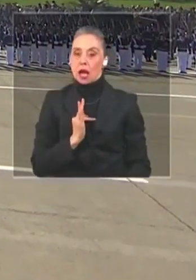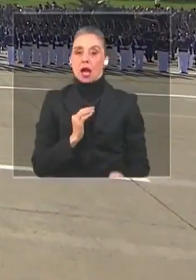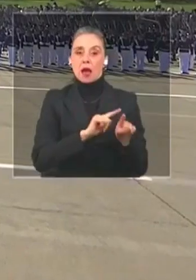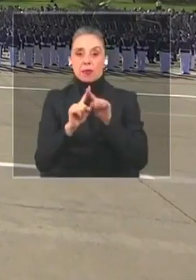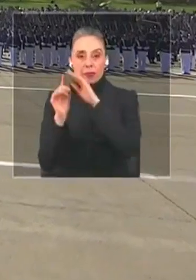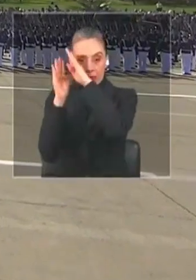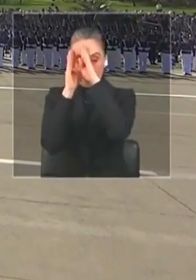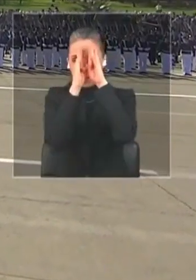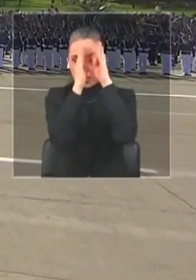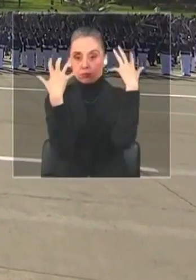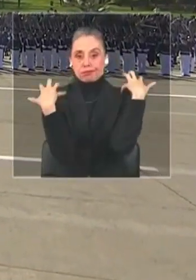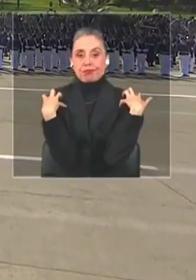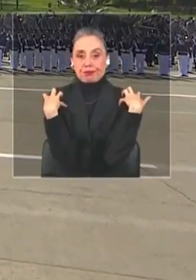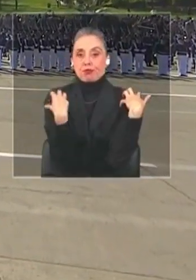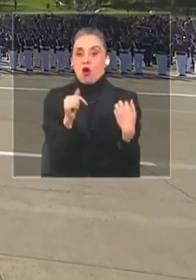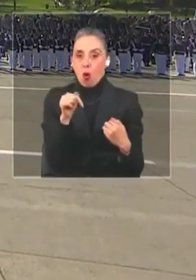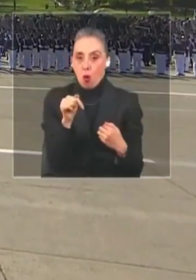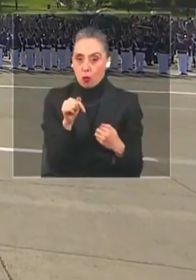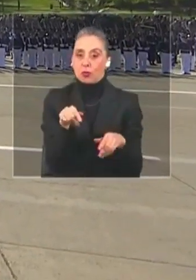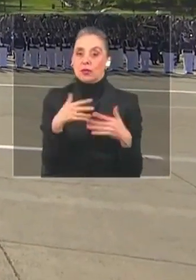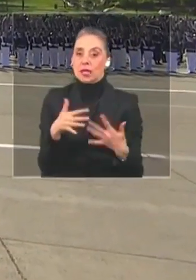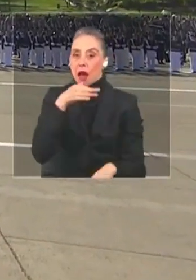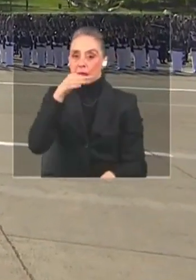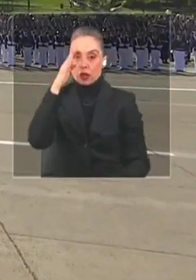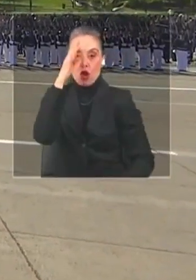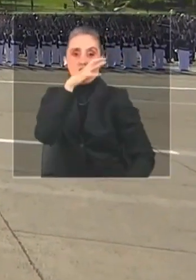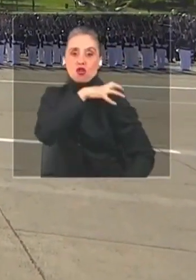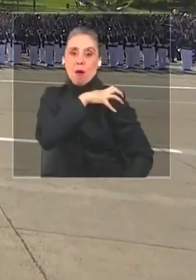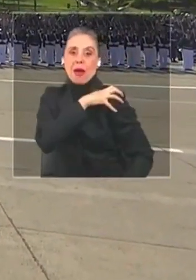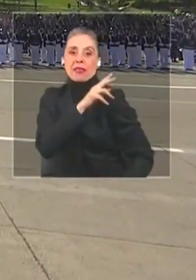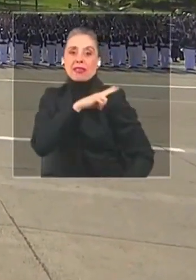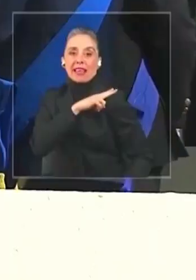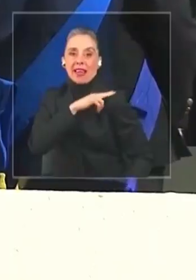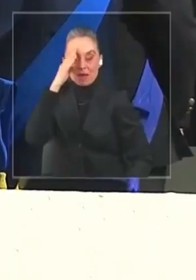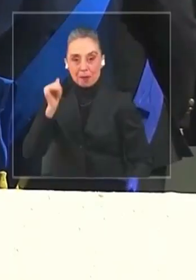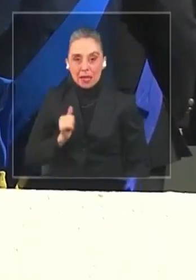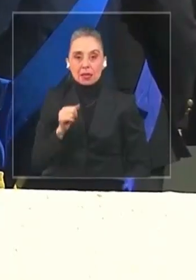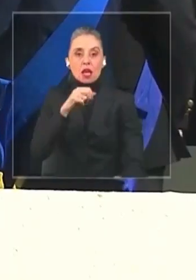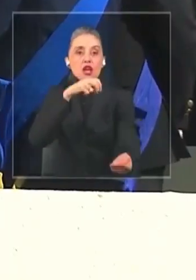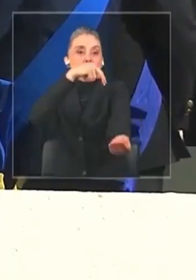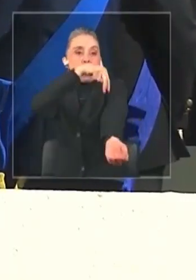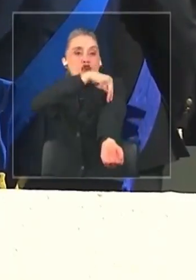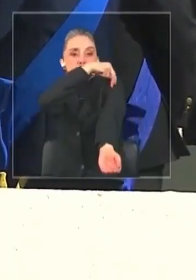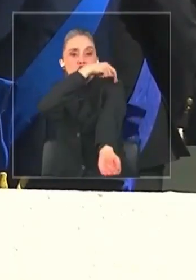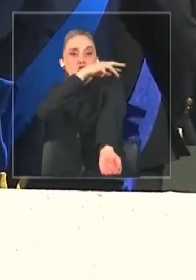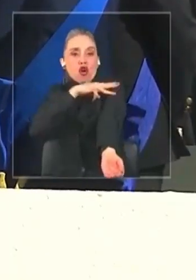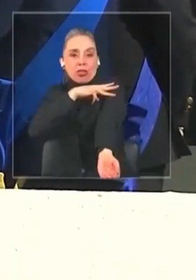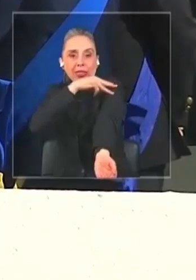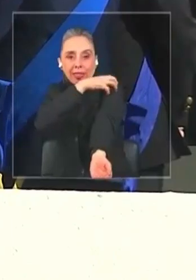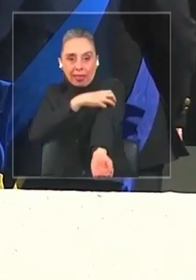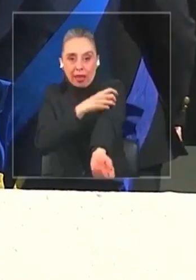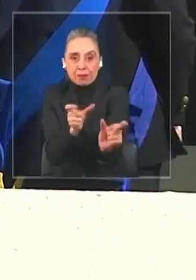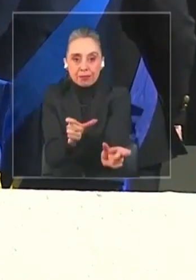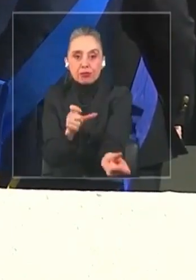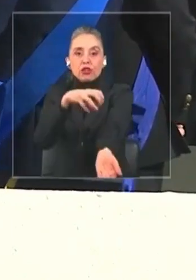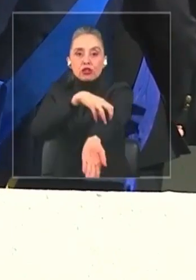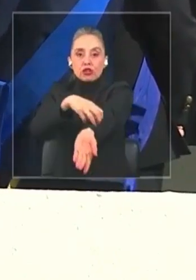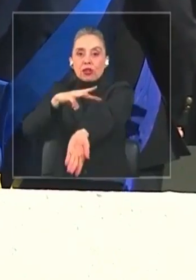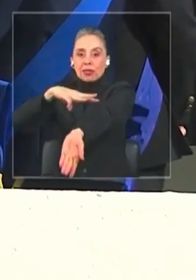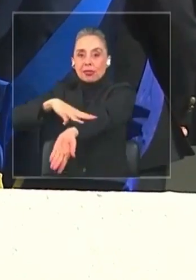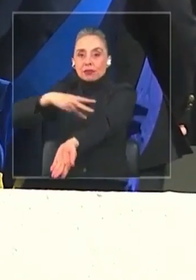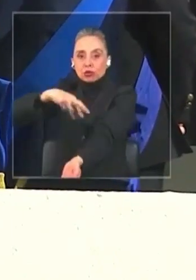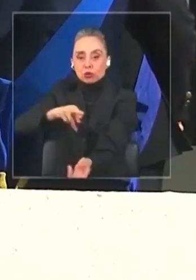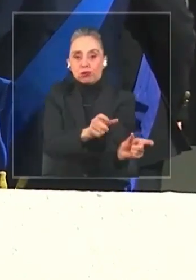múltiples funciones el día de hoy, tal como lo mencionó el comandante en jefe del ejército, ya sea en la macrozona norte o en la macrozona sur, pero